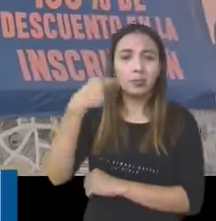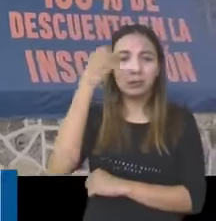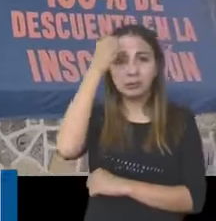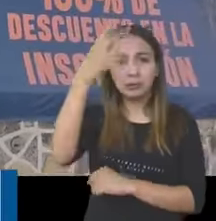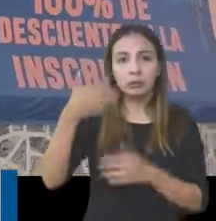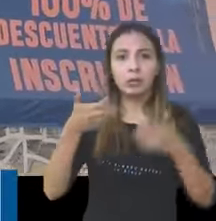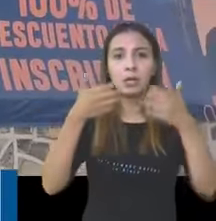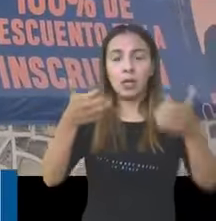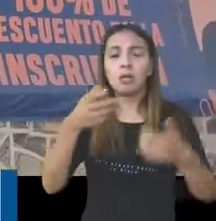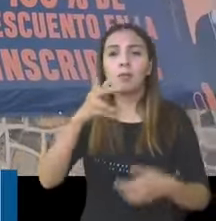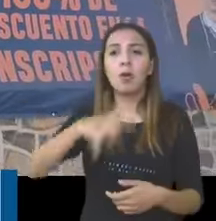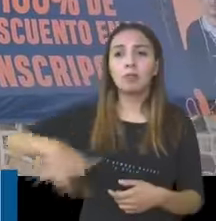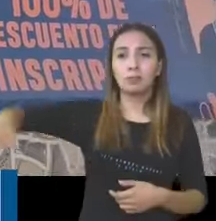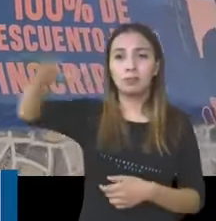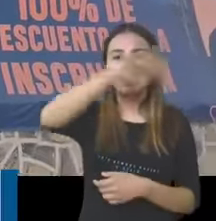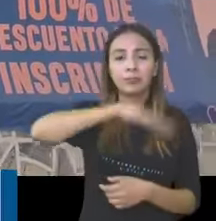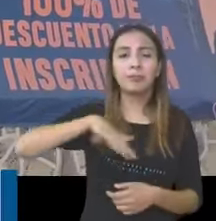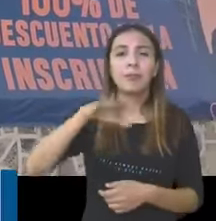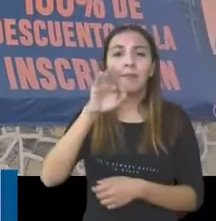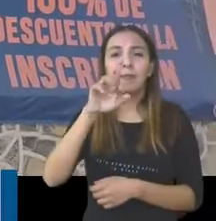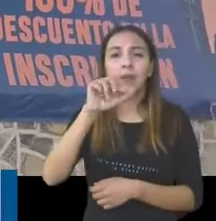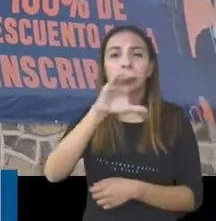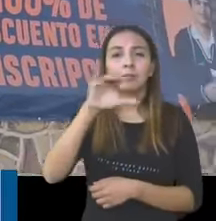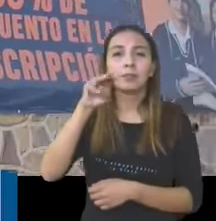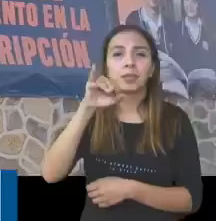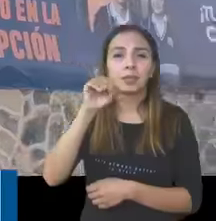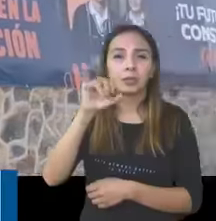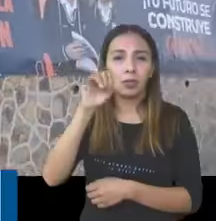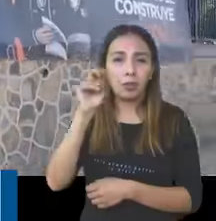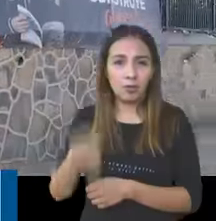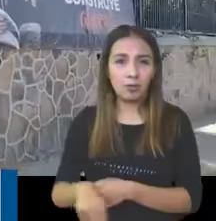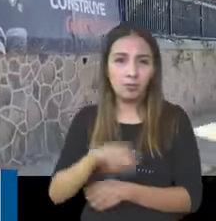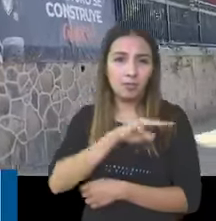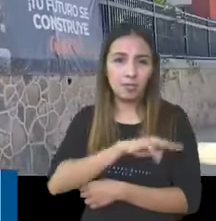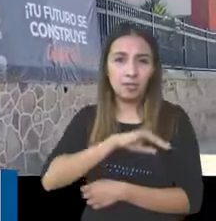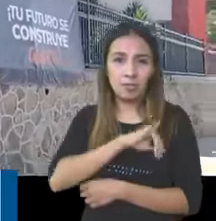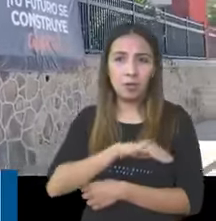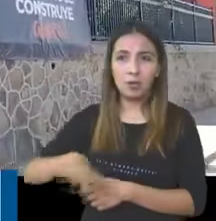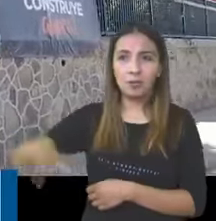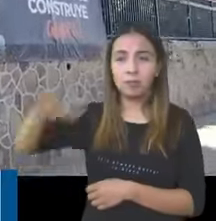en el fraccionamiento Misión, y es Preparatoria Xochicalco, la Universidad Xochicalco.